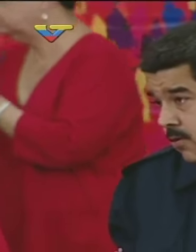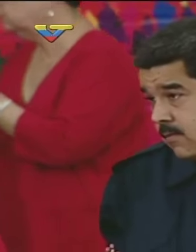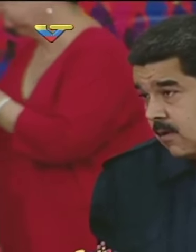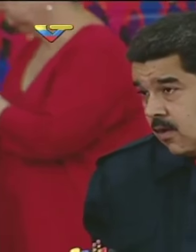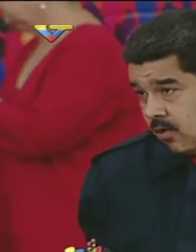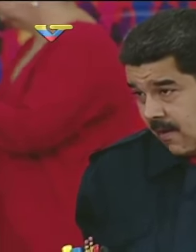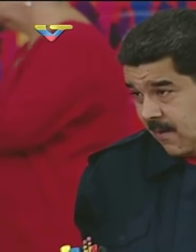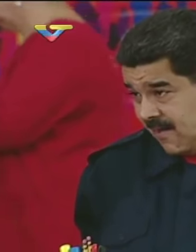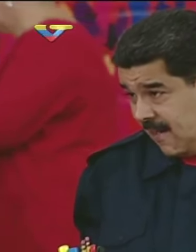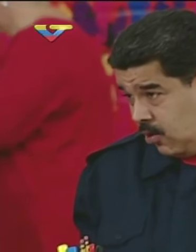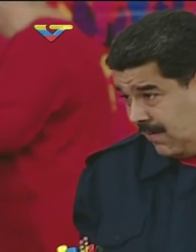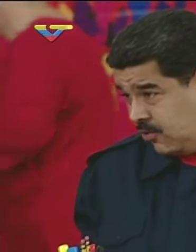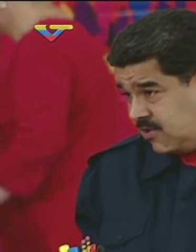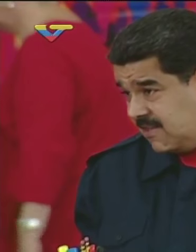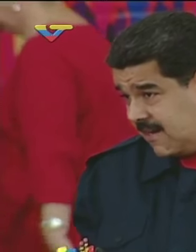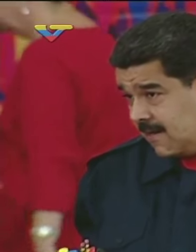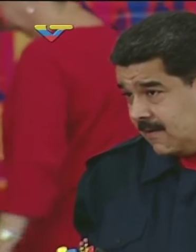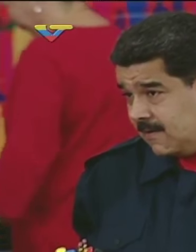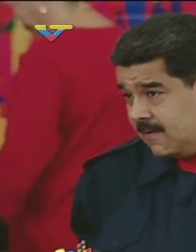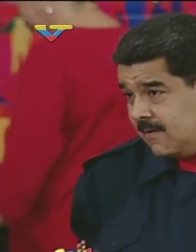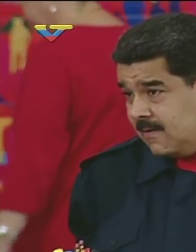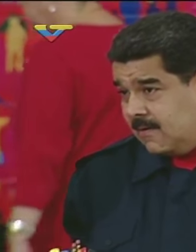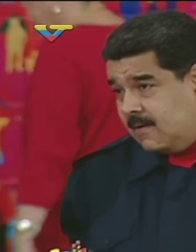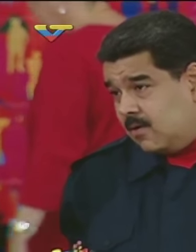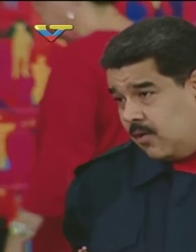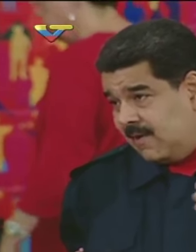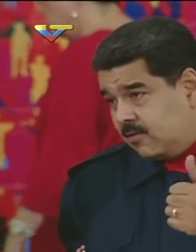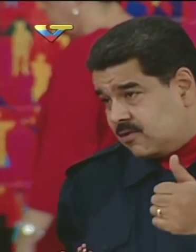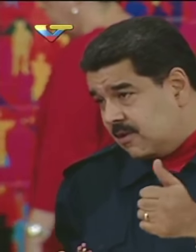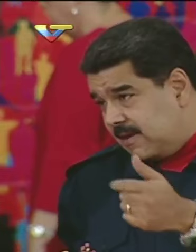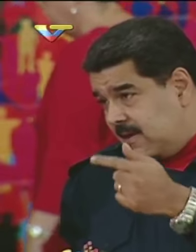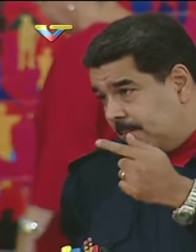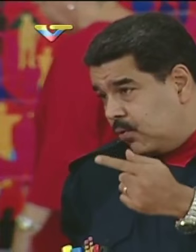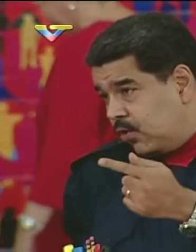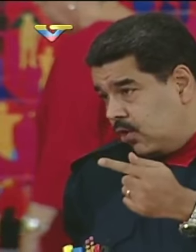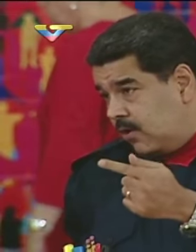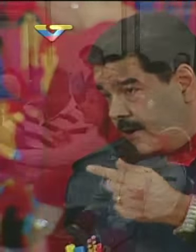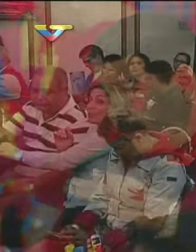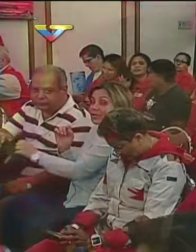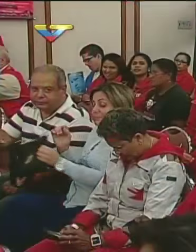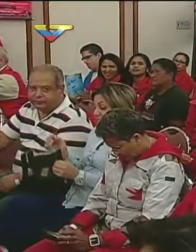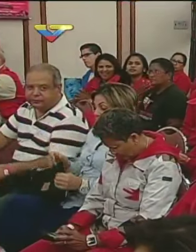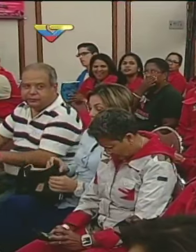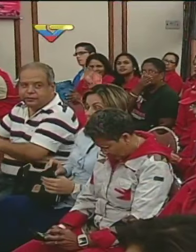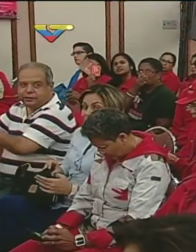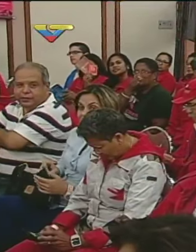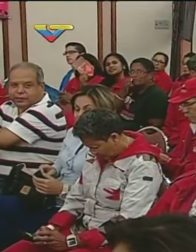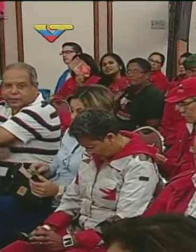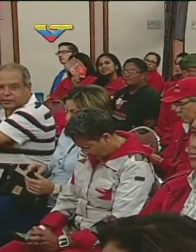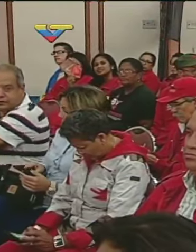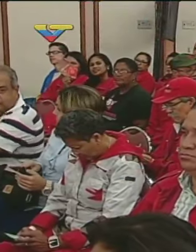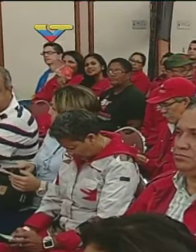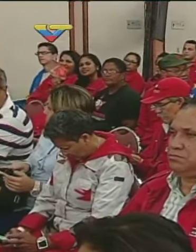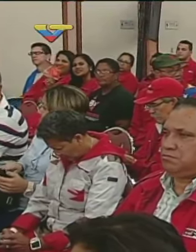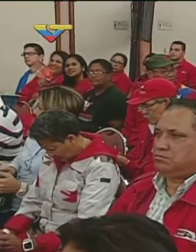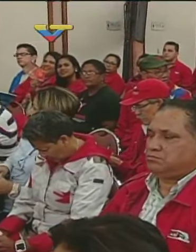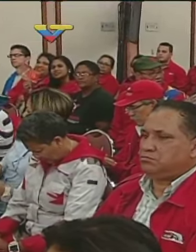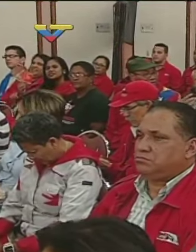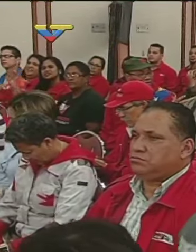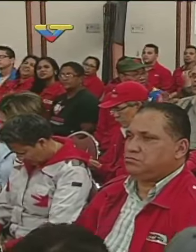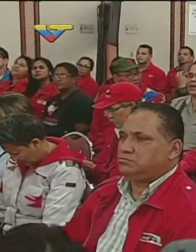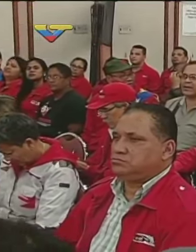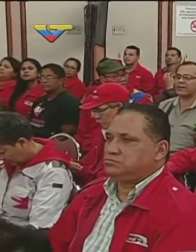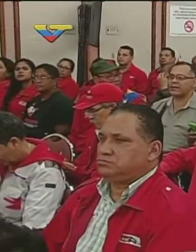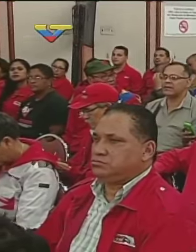porque esta, la segunda plenaria extraordinaria del Tercer Congreso Socialista